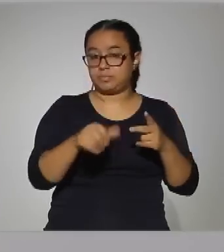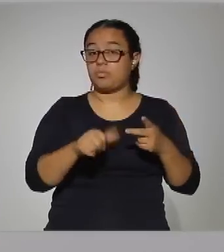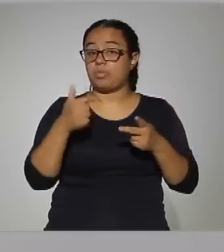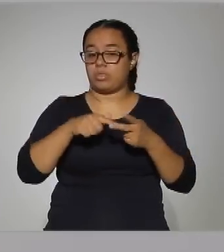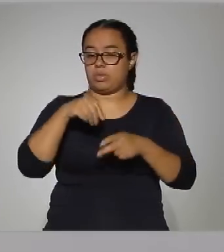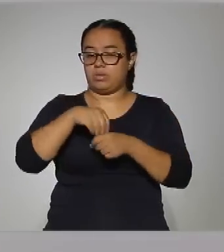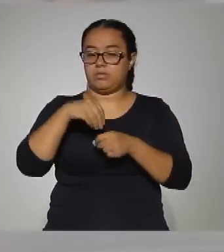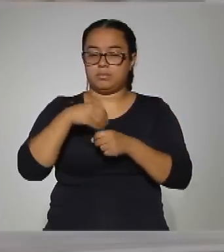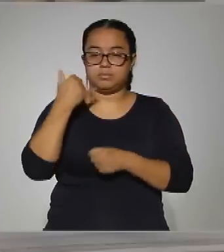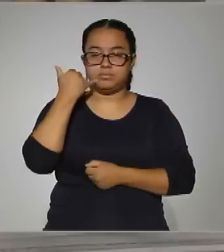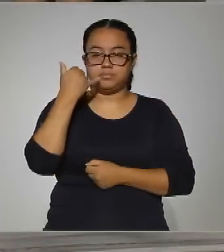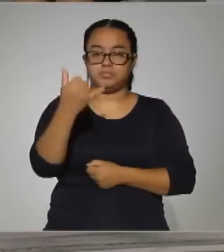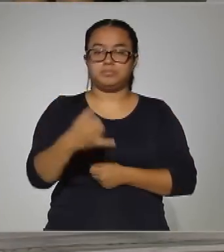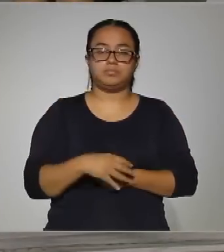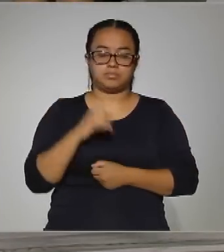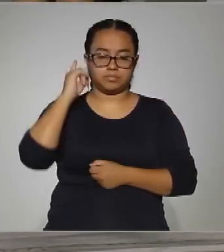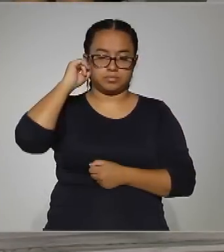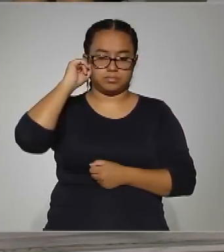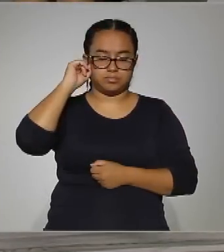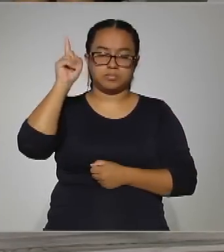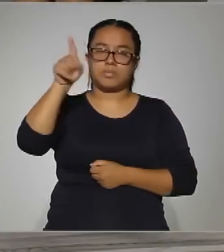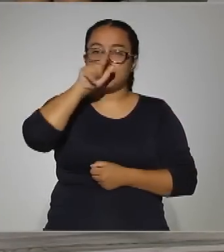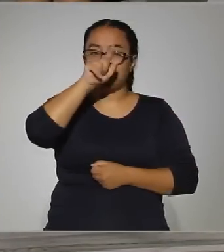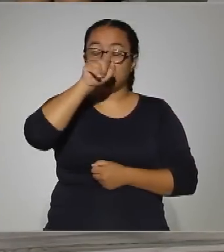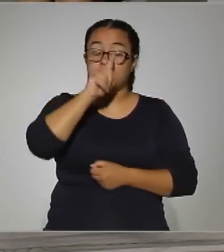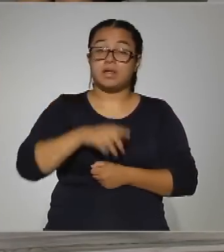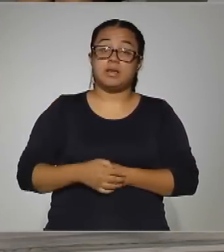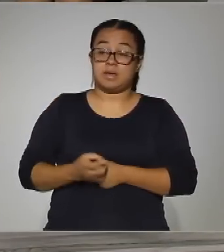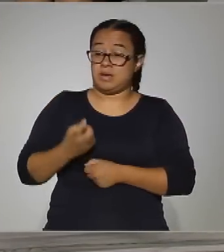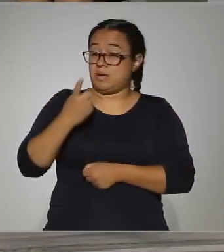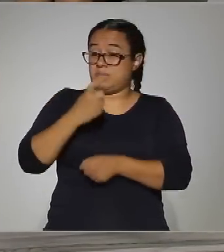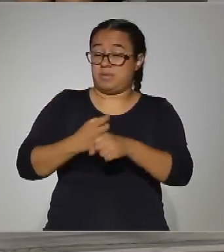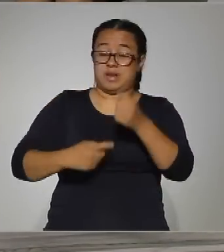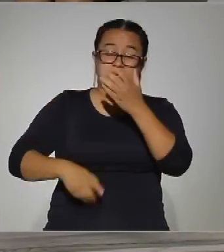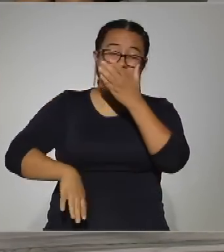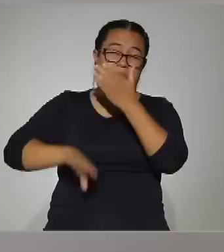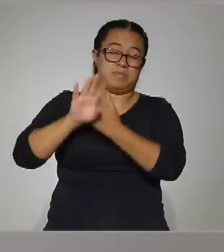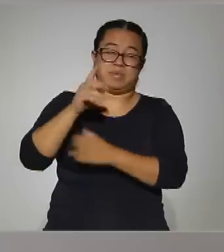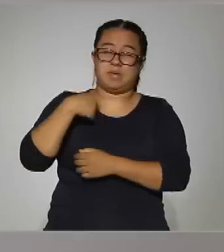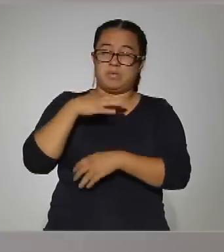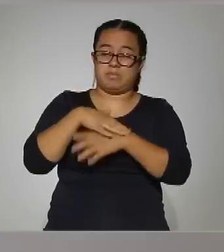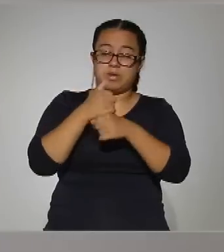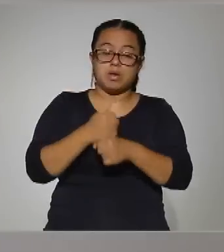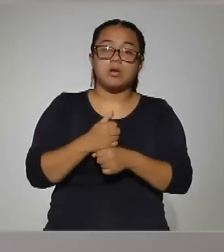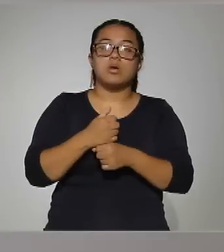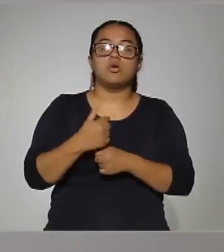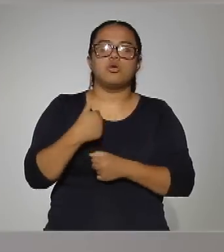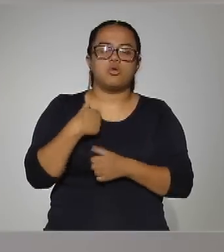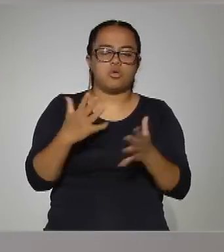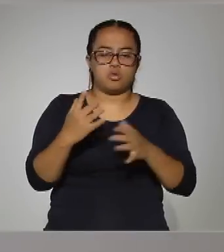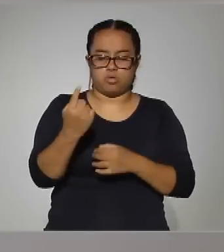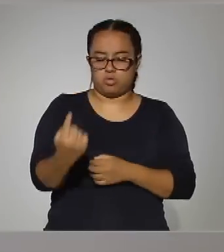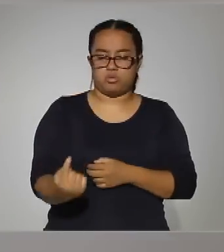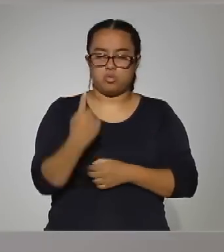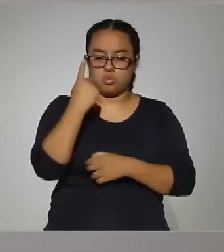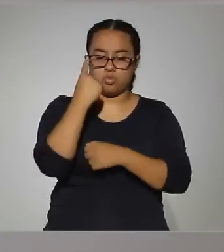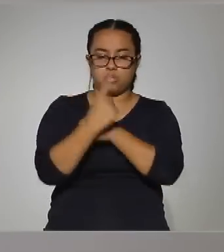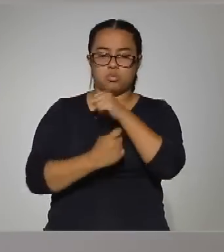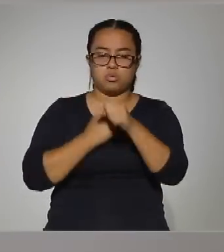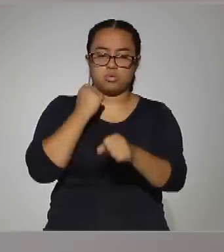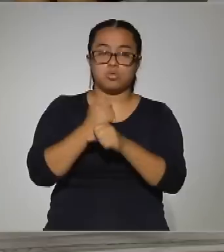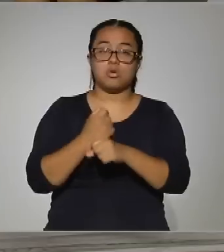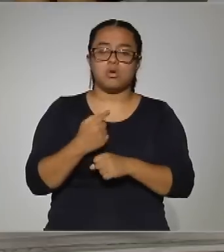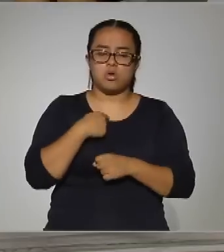anónima que nos hacen desde Jalisco. Dice, el primer daño emocional que recuerdo es alrededor de cuando tenía 1 año.